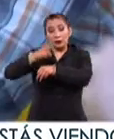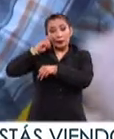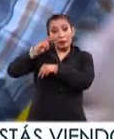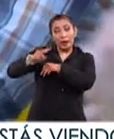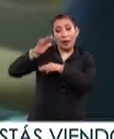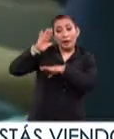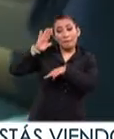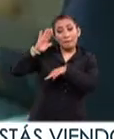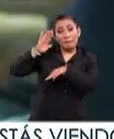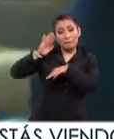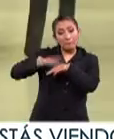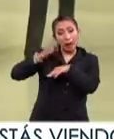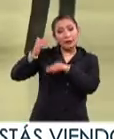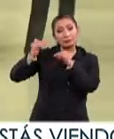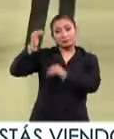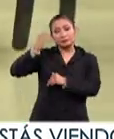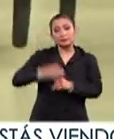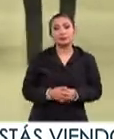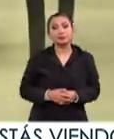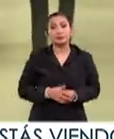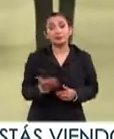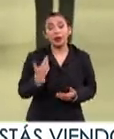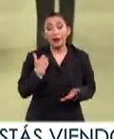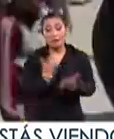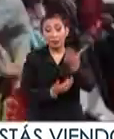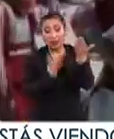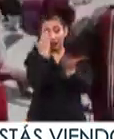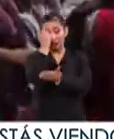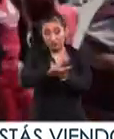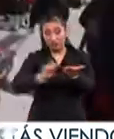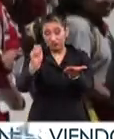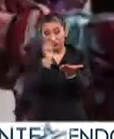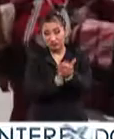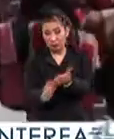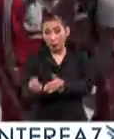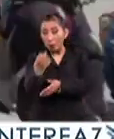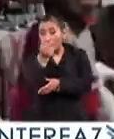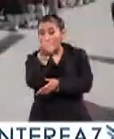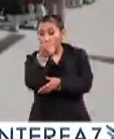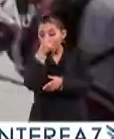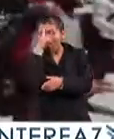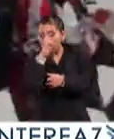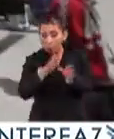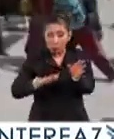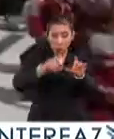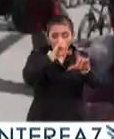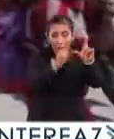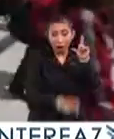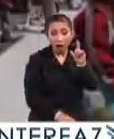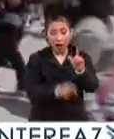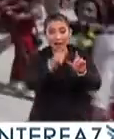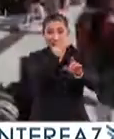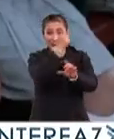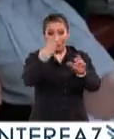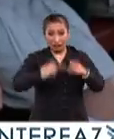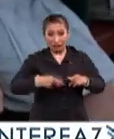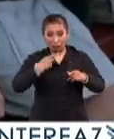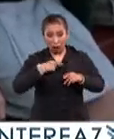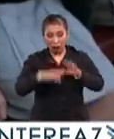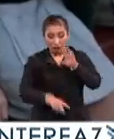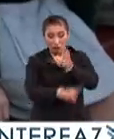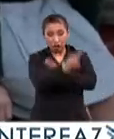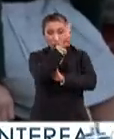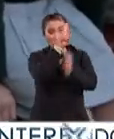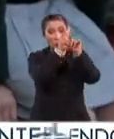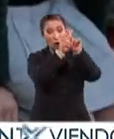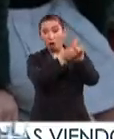hace todavía mayor. El analfabetismo es el menor de todo el país. Solo 2 de cada 100 personas de 15